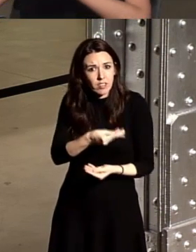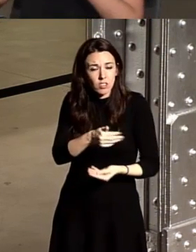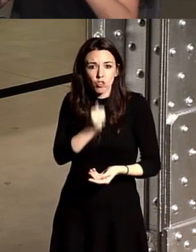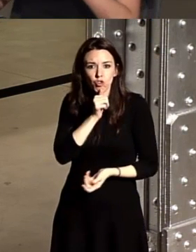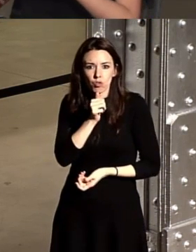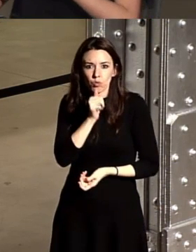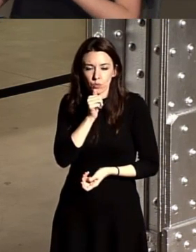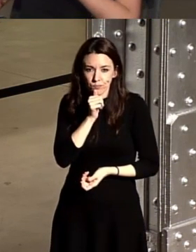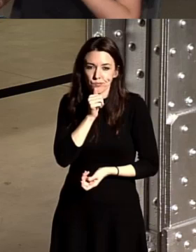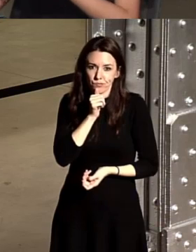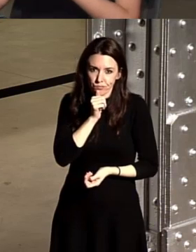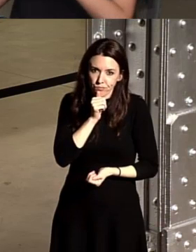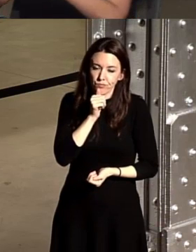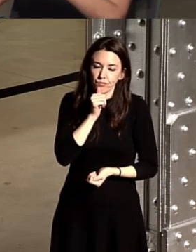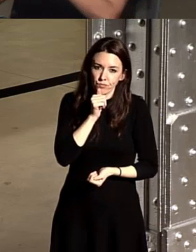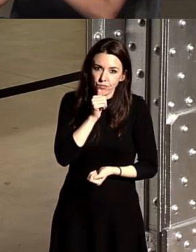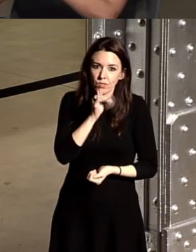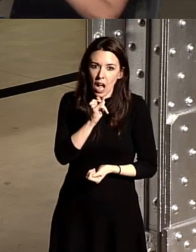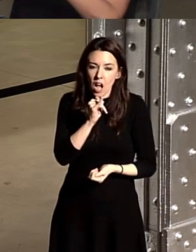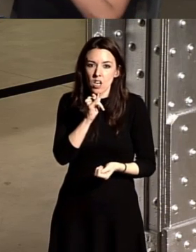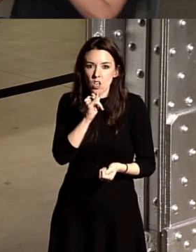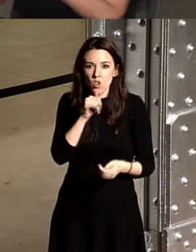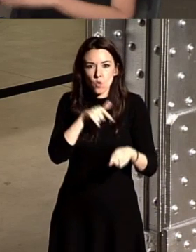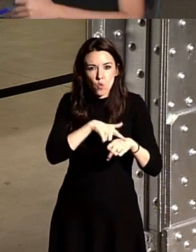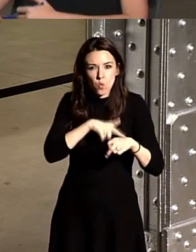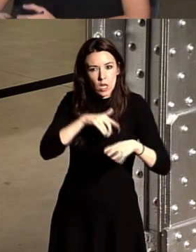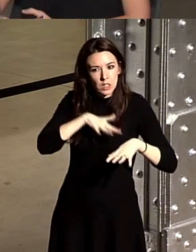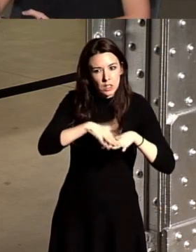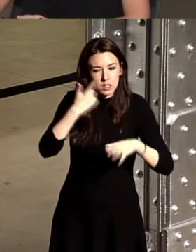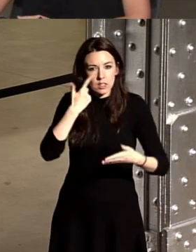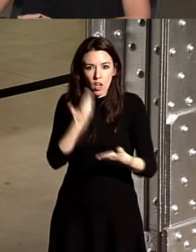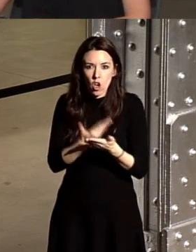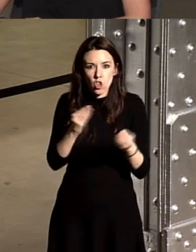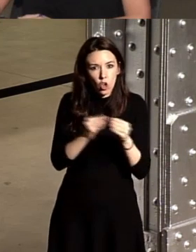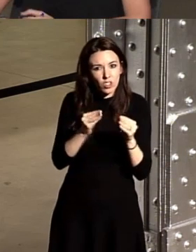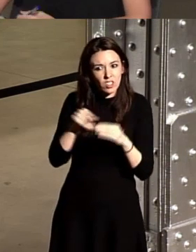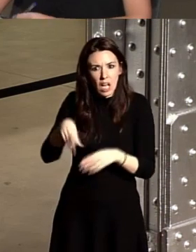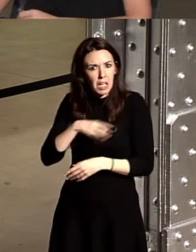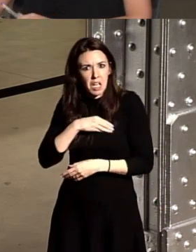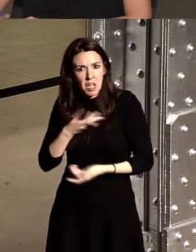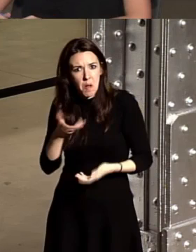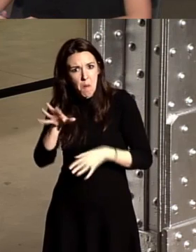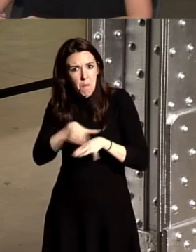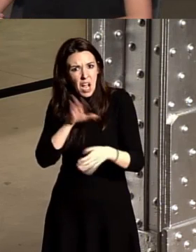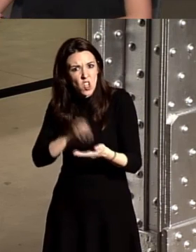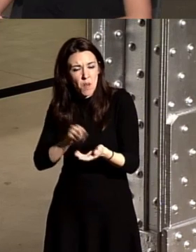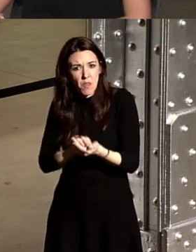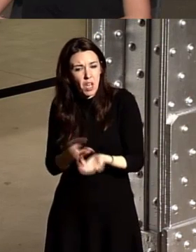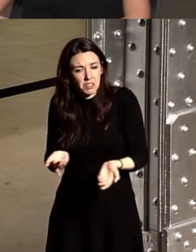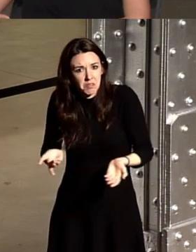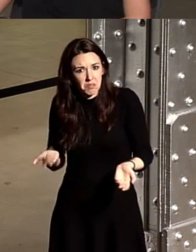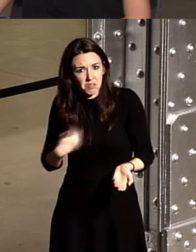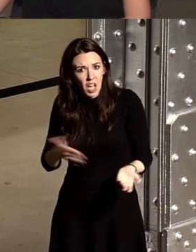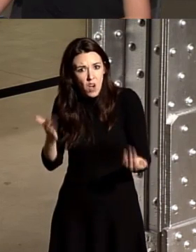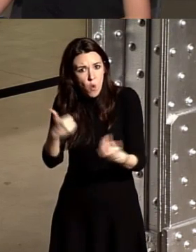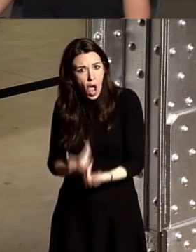todavía hay una serie de filtros de contraste que aquí lamentablemente la mayor parte de las veces ya no